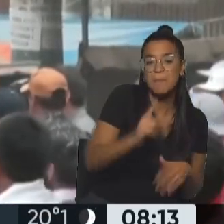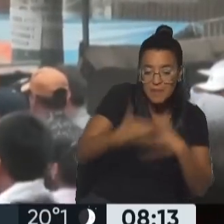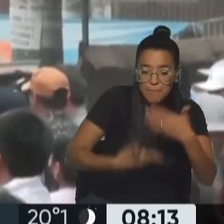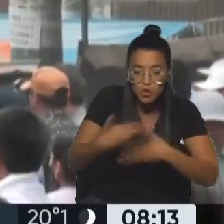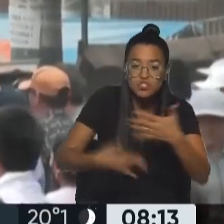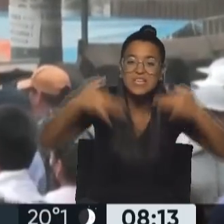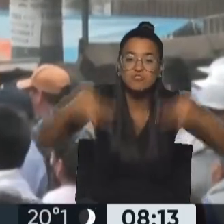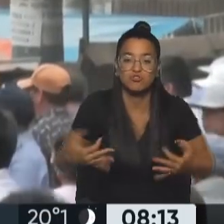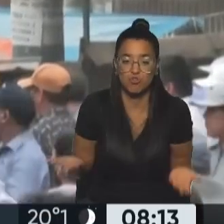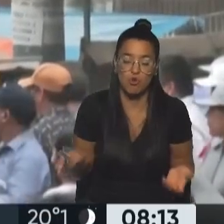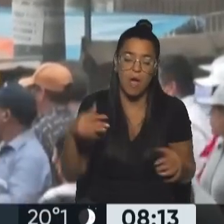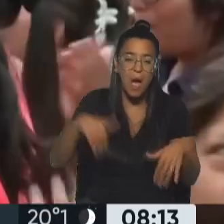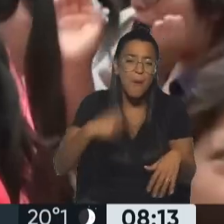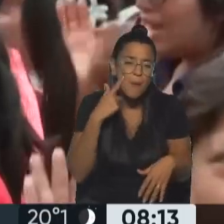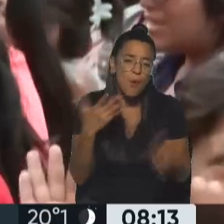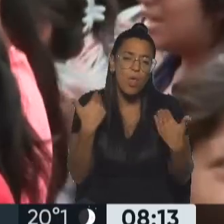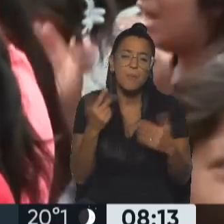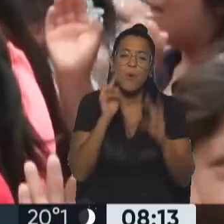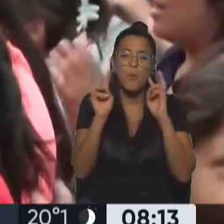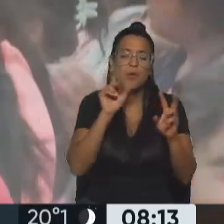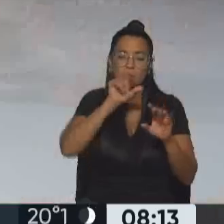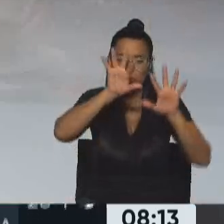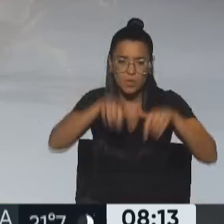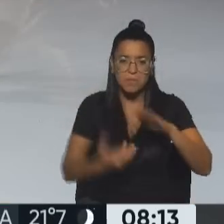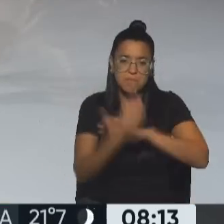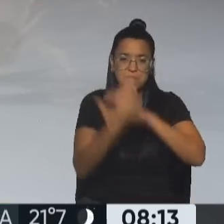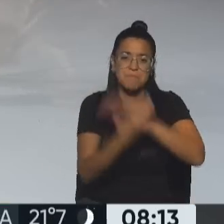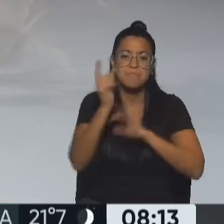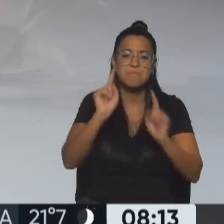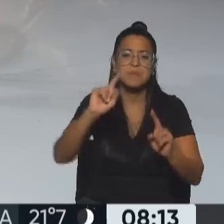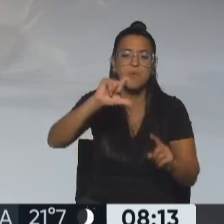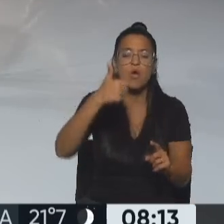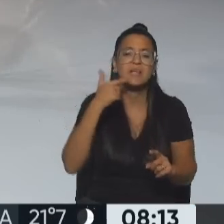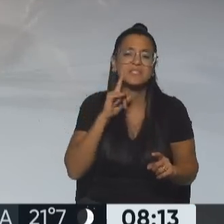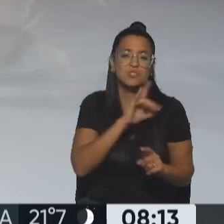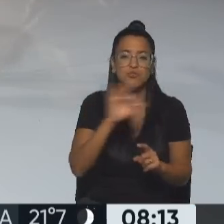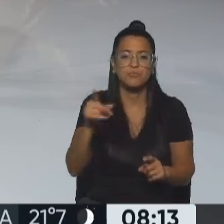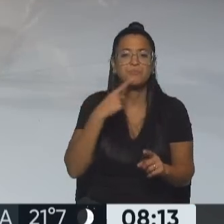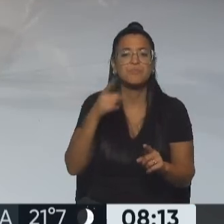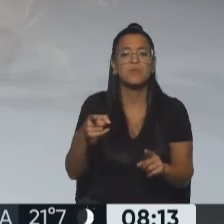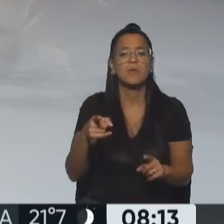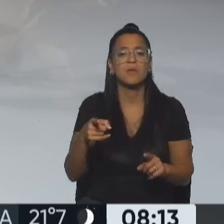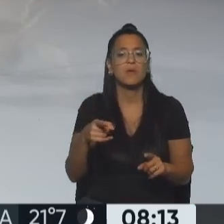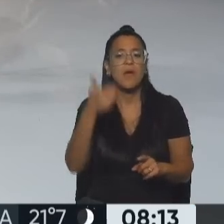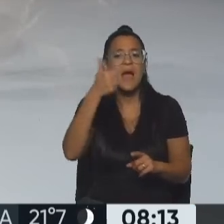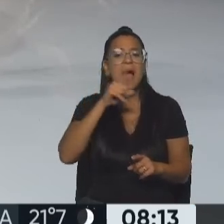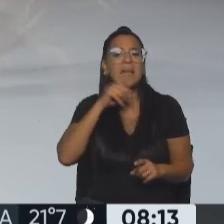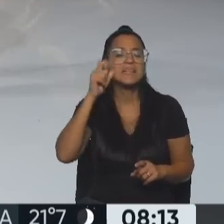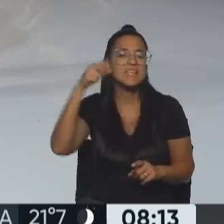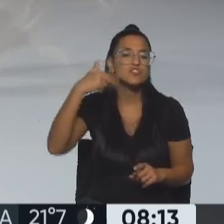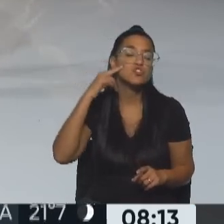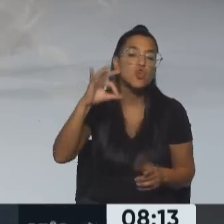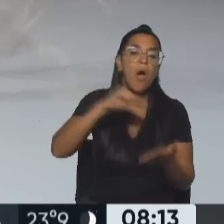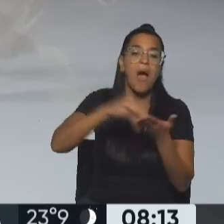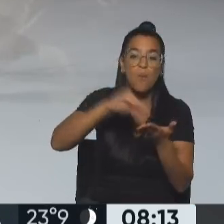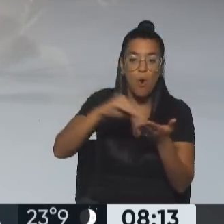sí podemos ir viendo algunos tuits Dale del propio Castillo mención a todo esto Ronald atencio es el